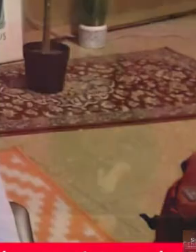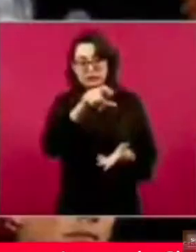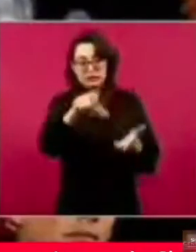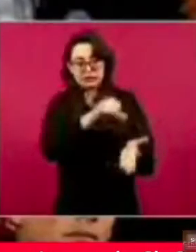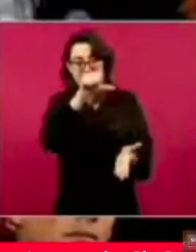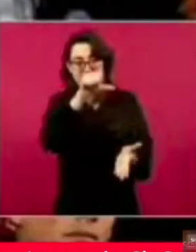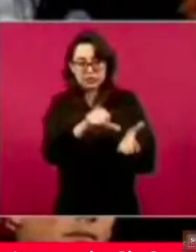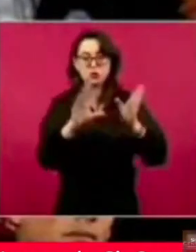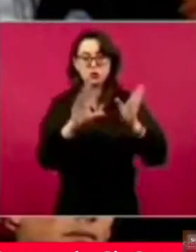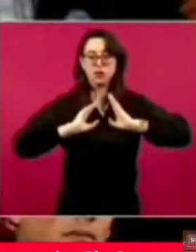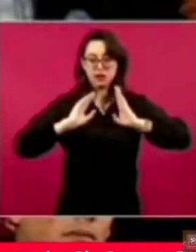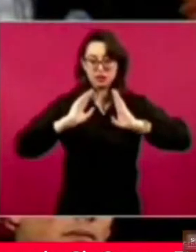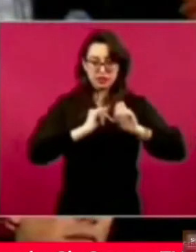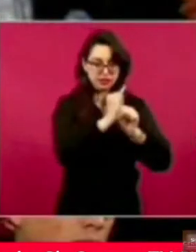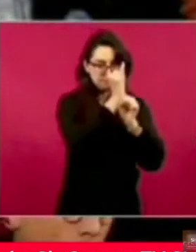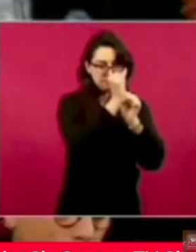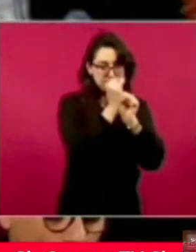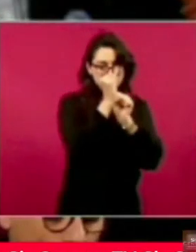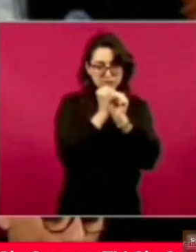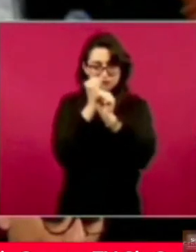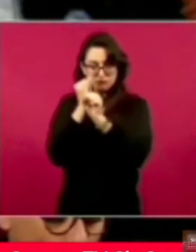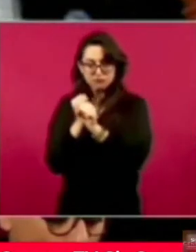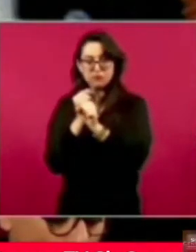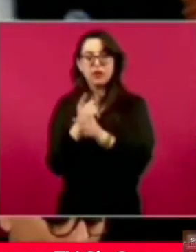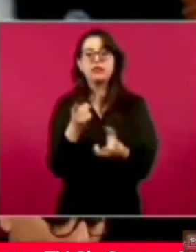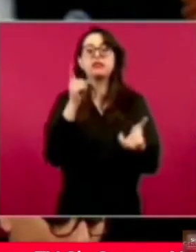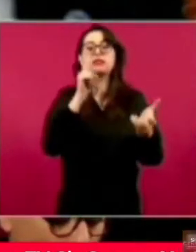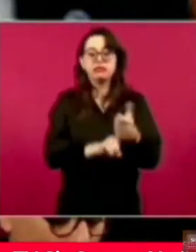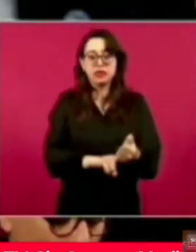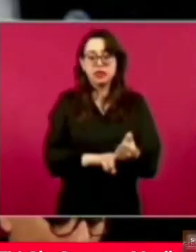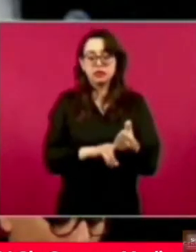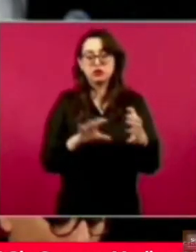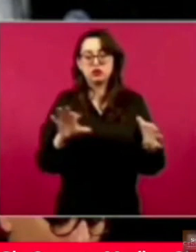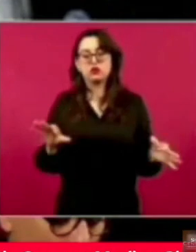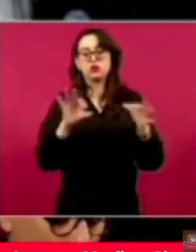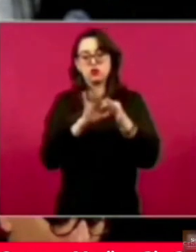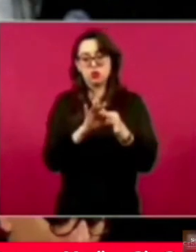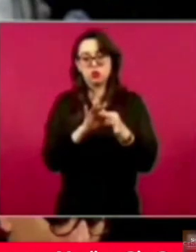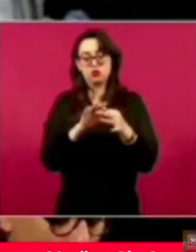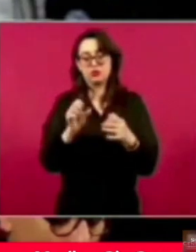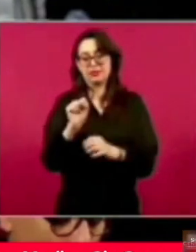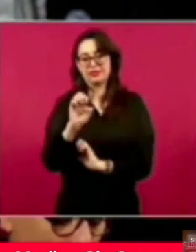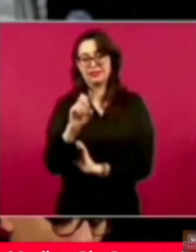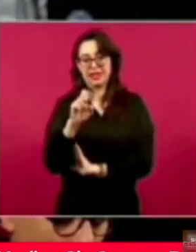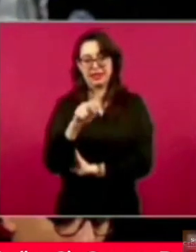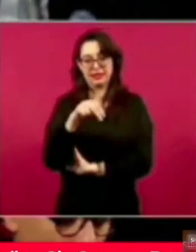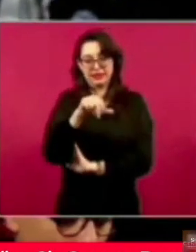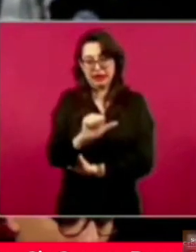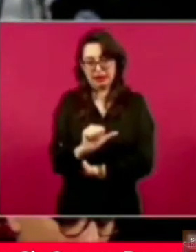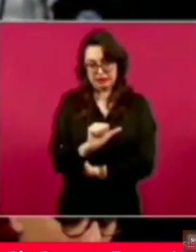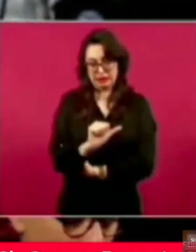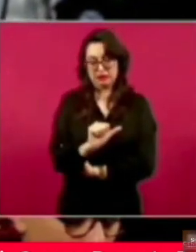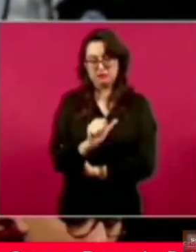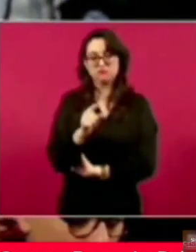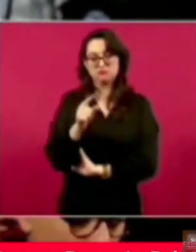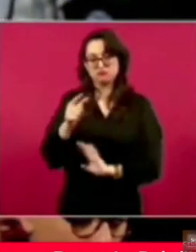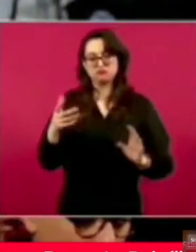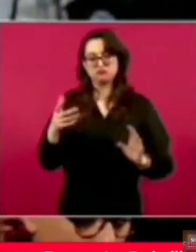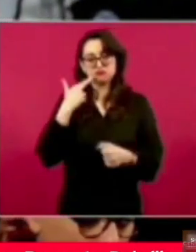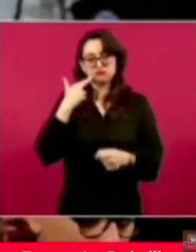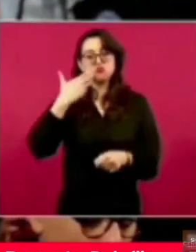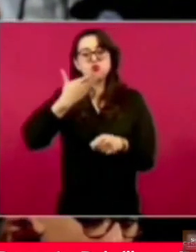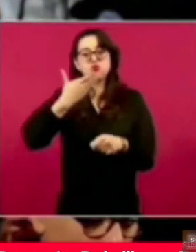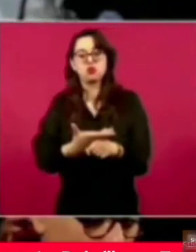en todo lo que es esa revista. Cuando en algún momento, después de haber sido fundada obviamente y dirigida por el gran Julio Scherer,